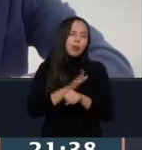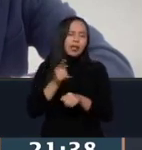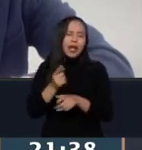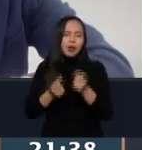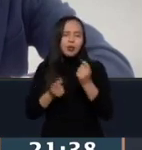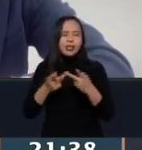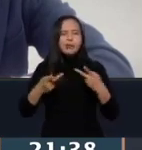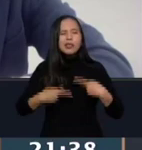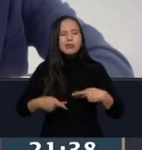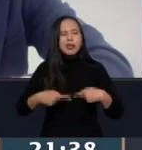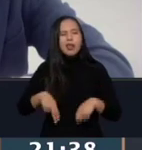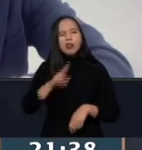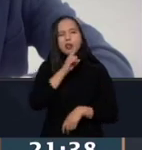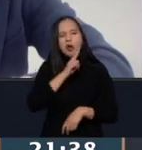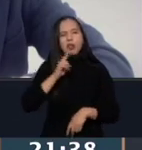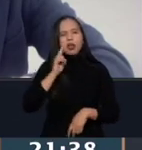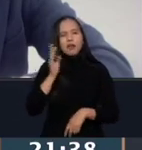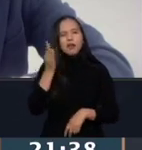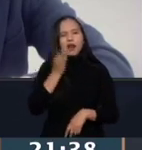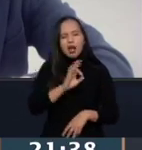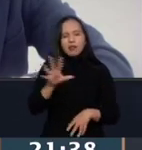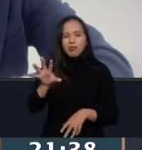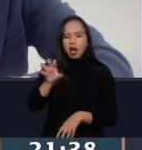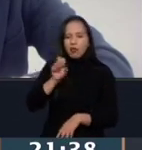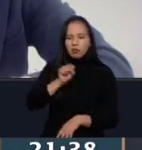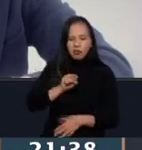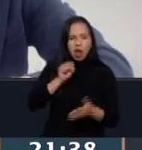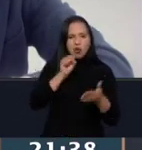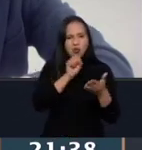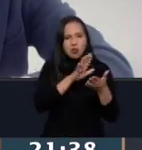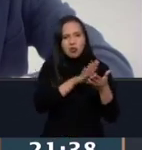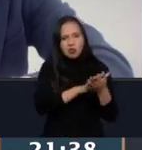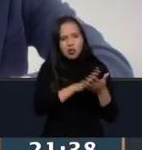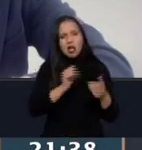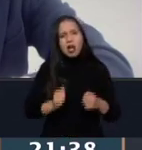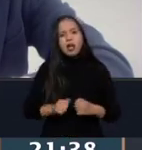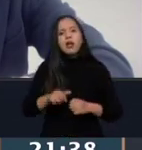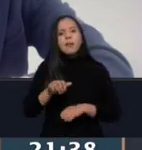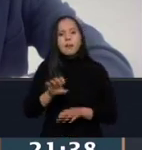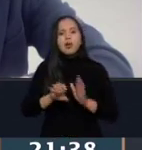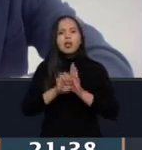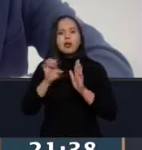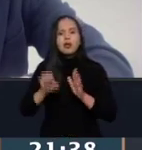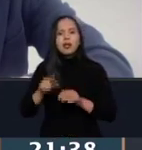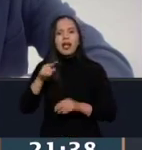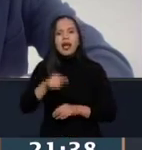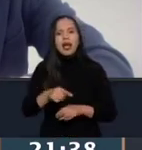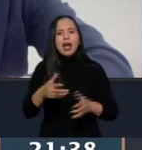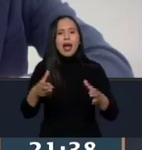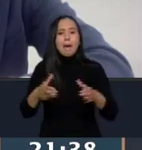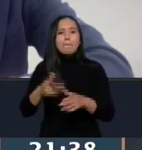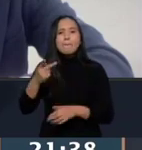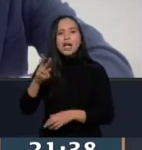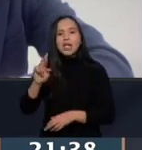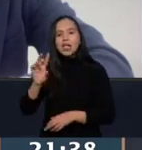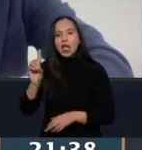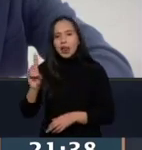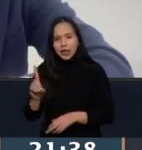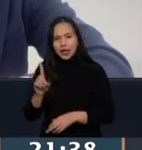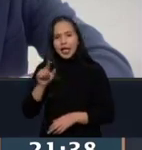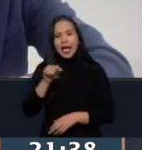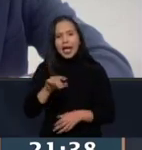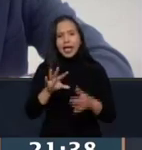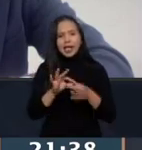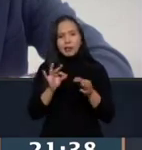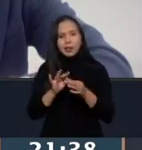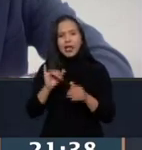que no tienen ni pies ni cabeza. Incluso la representación de lo que queda del Partido de la Revolución Democrática, del PRD, presentó